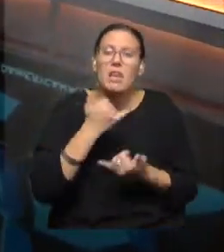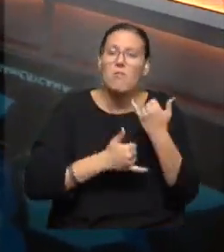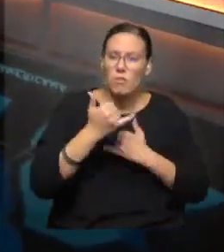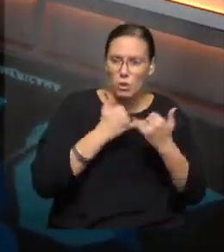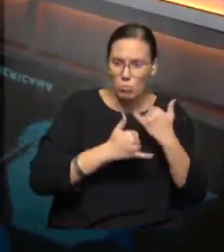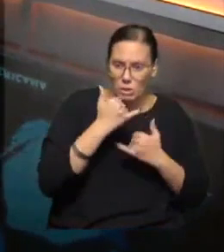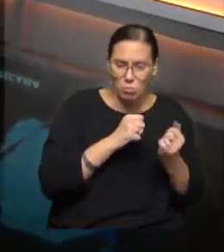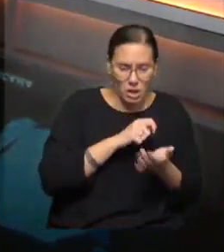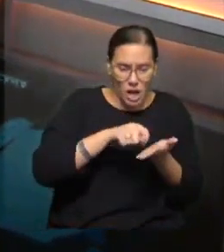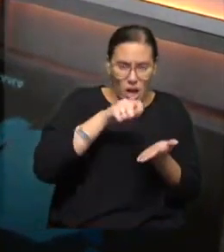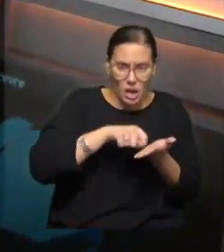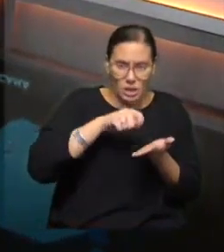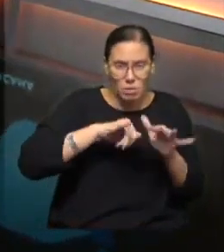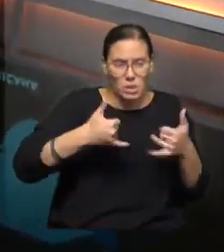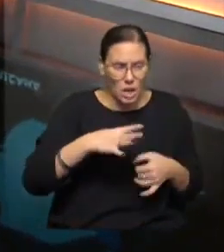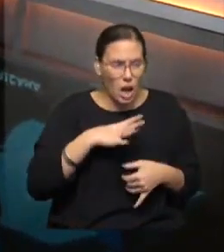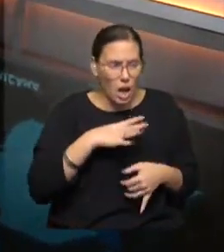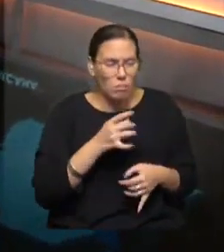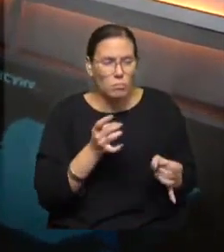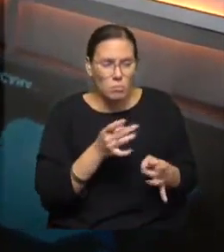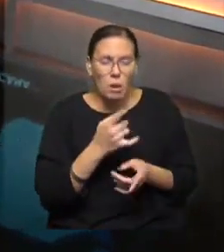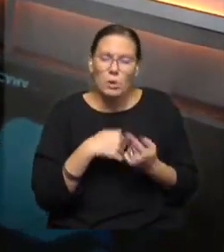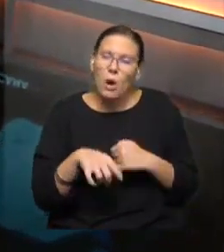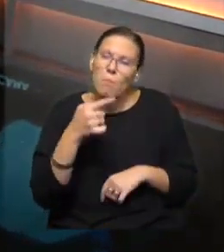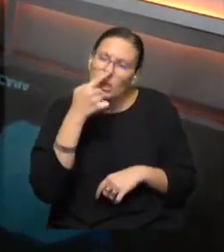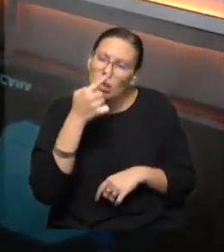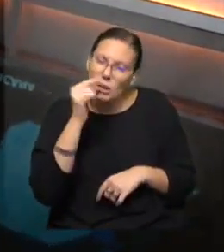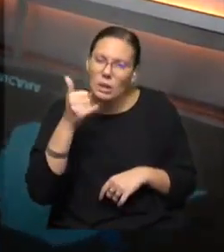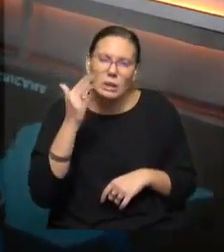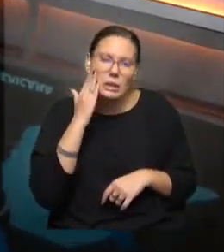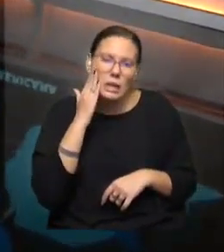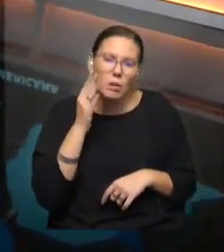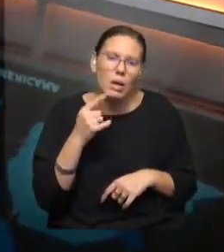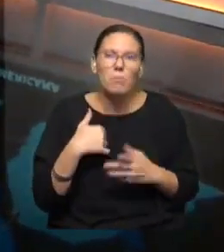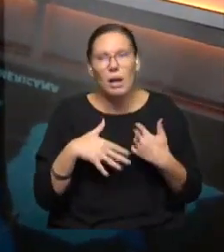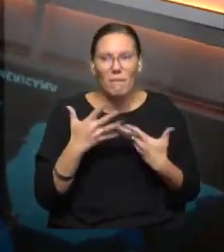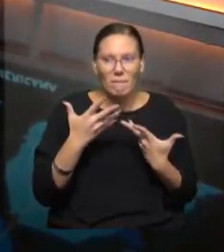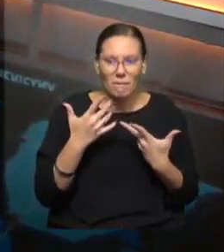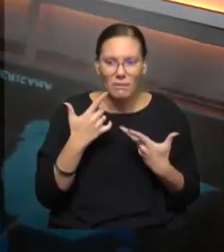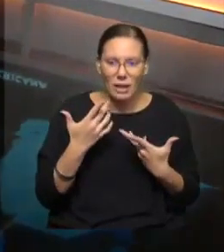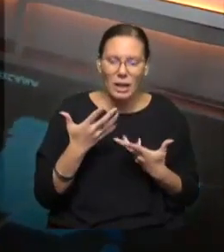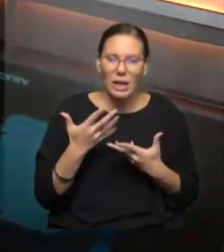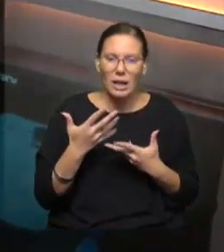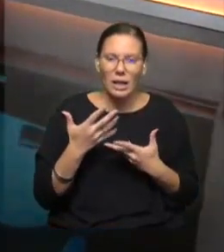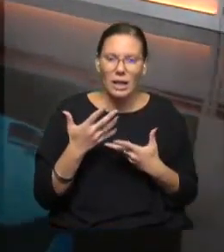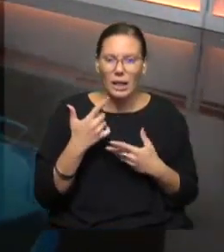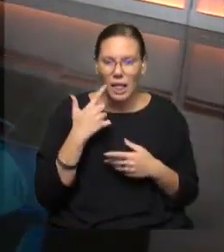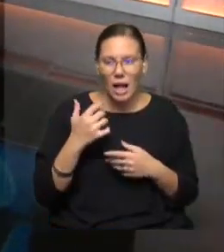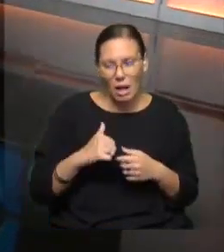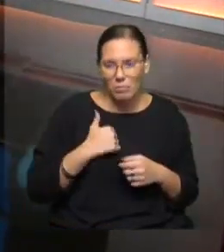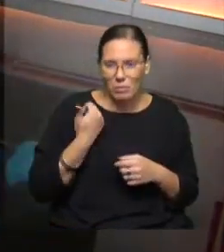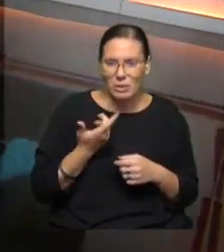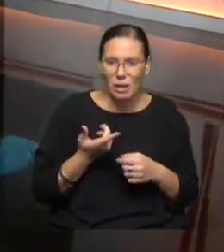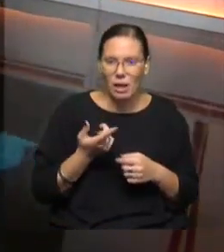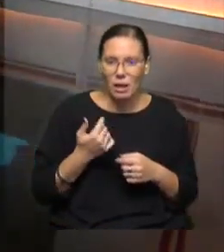información Como para escribir el texto yo ya la tenía pero sí me interesaba esa parte de Si se quiere un poco más Cholula de la historieta de bueno Aprovechar